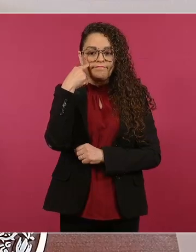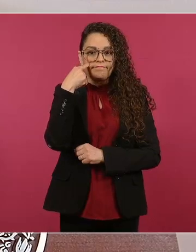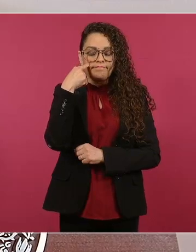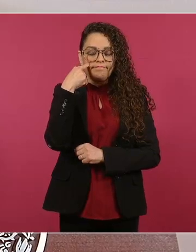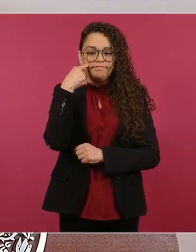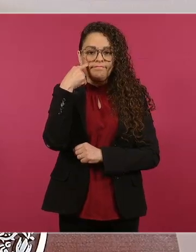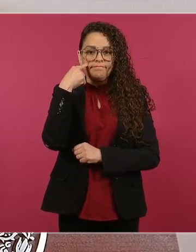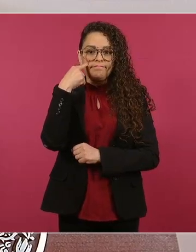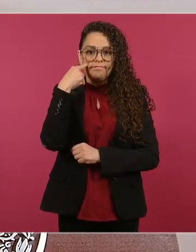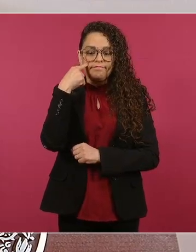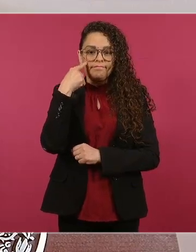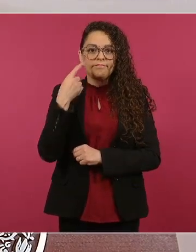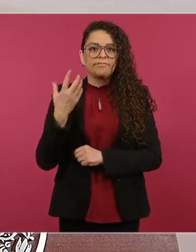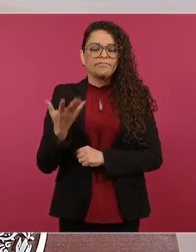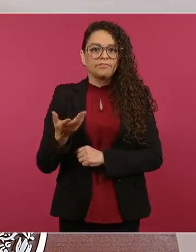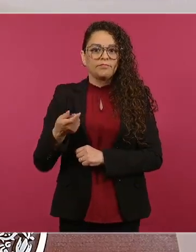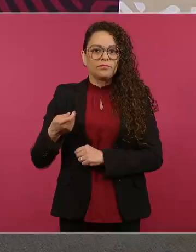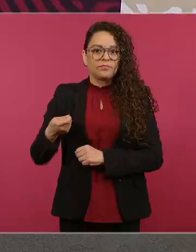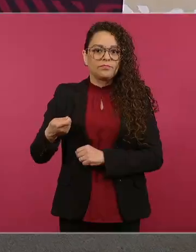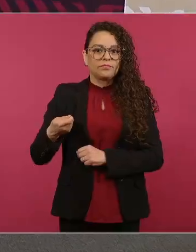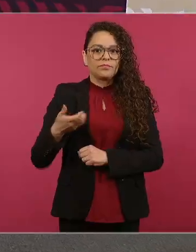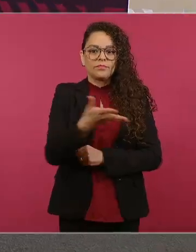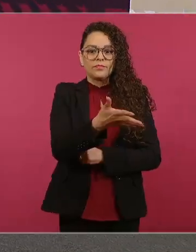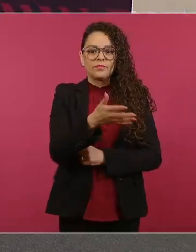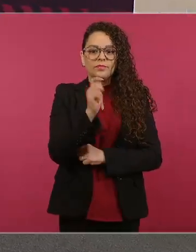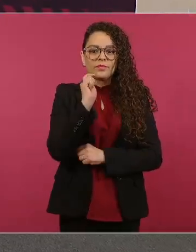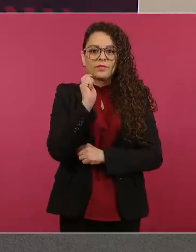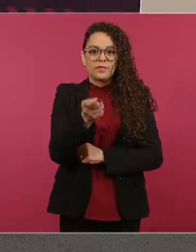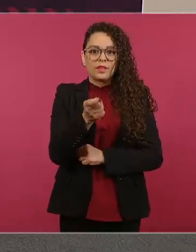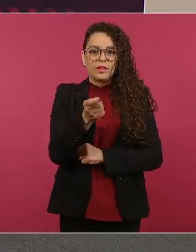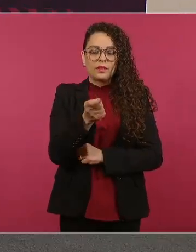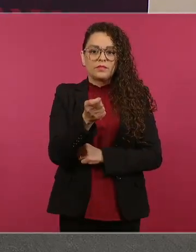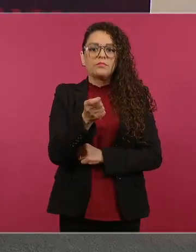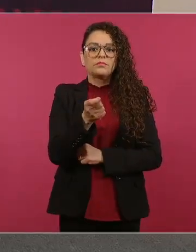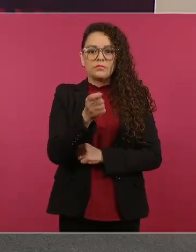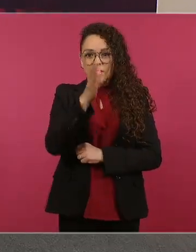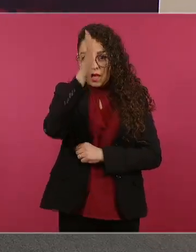lo que se conoció como un pacto de silencio,